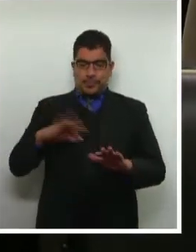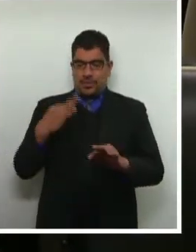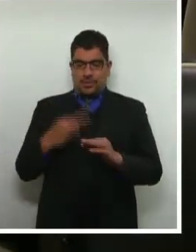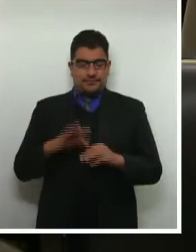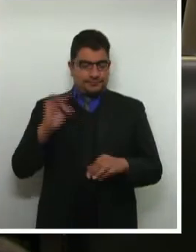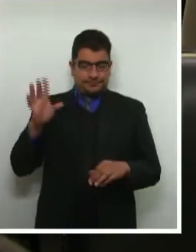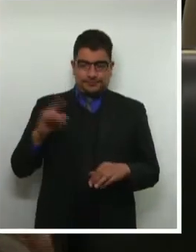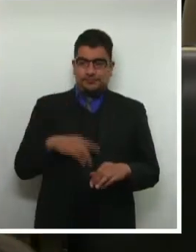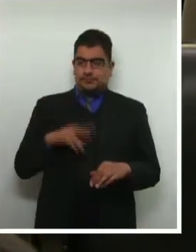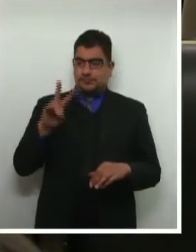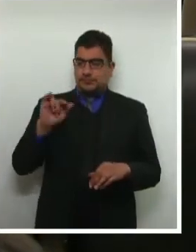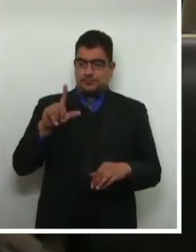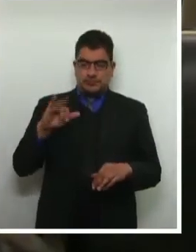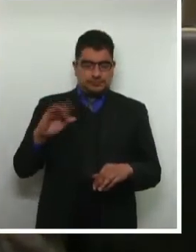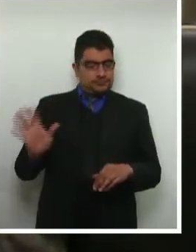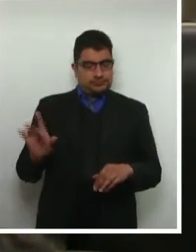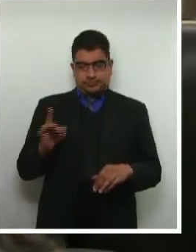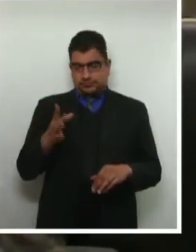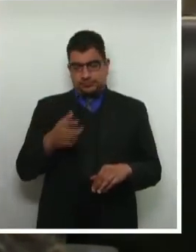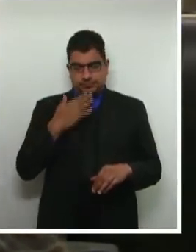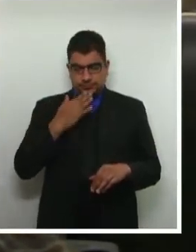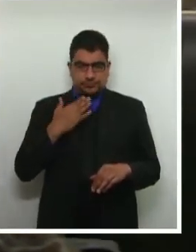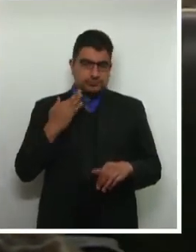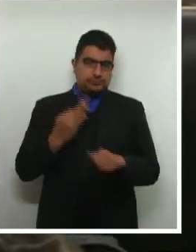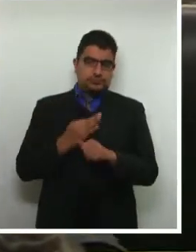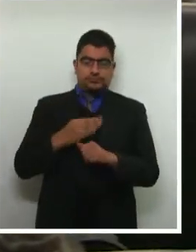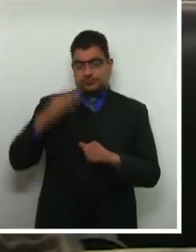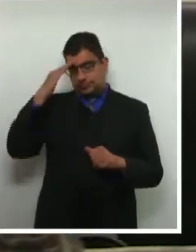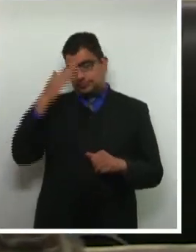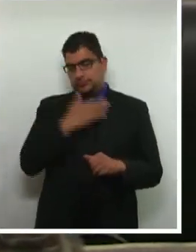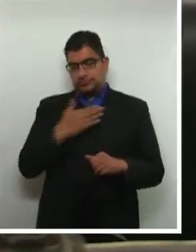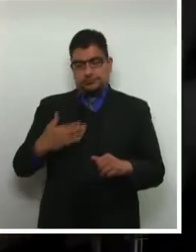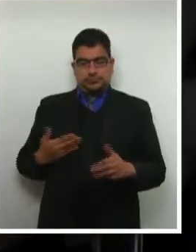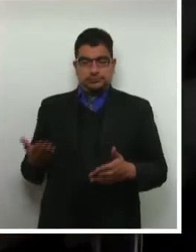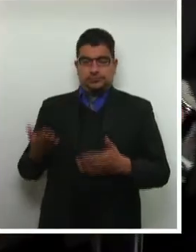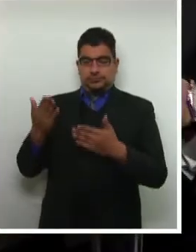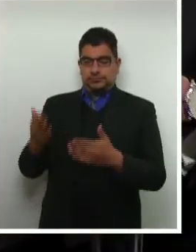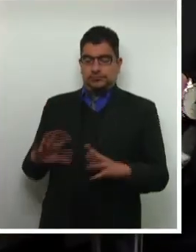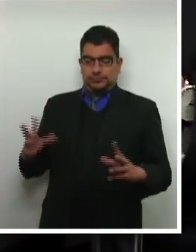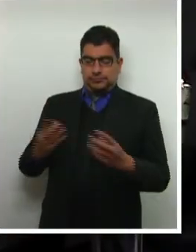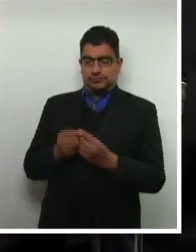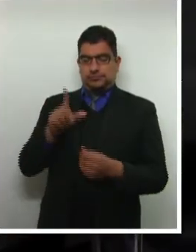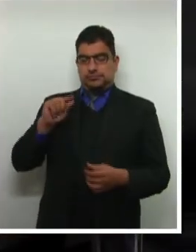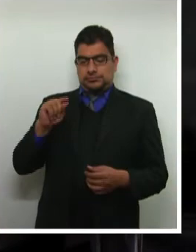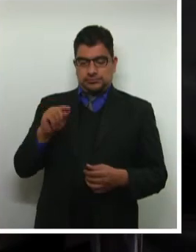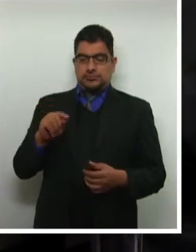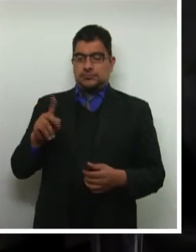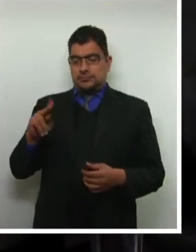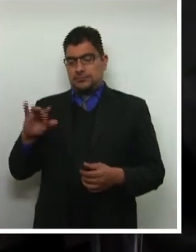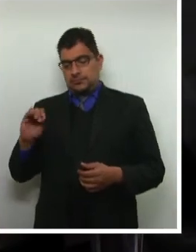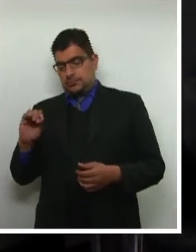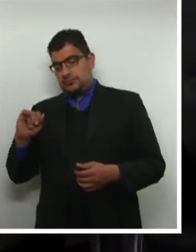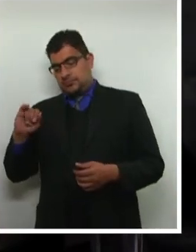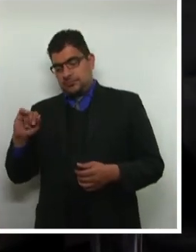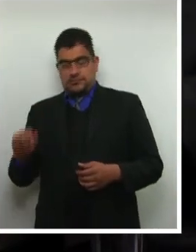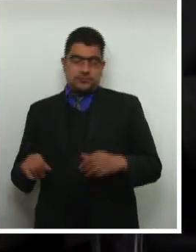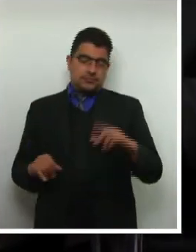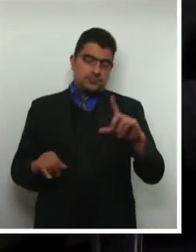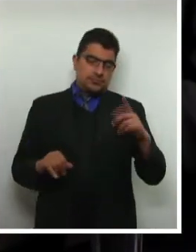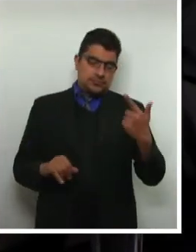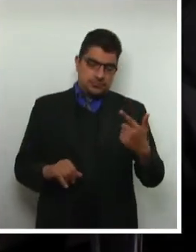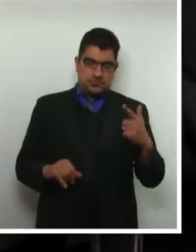El diputado Valencia ya había votado. Entonces, señor presidente, son 70 votos en pro, 7 en